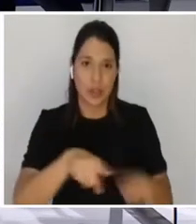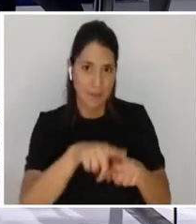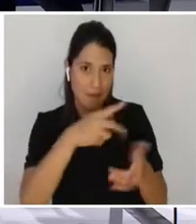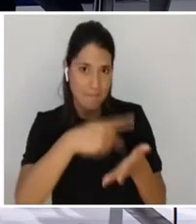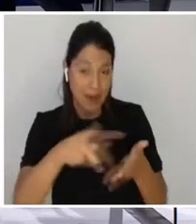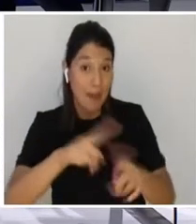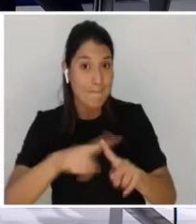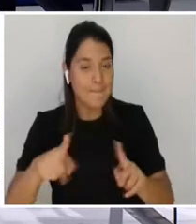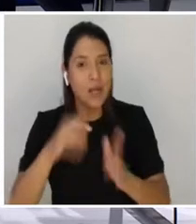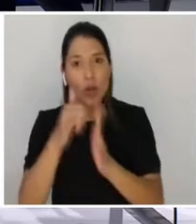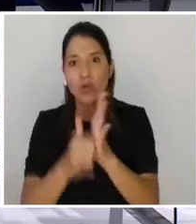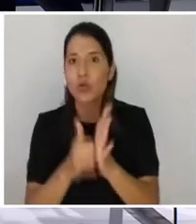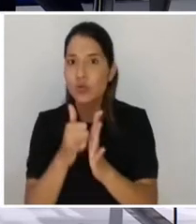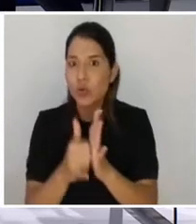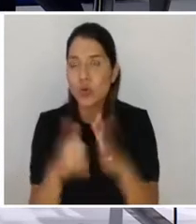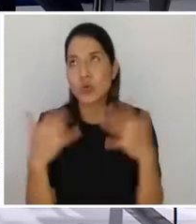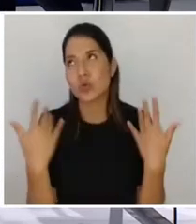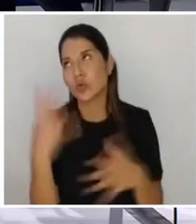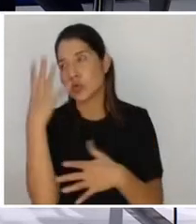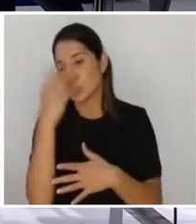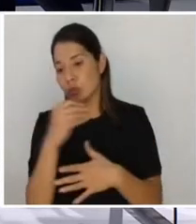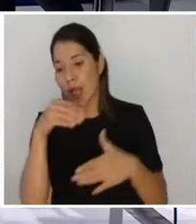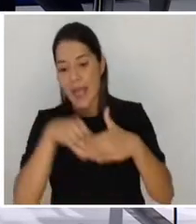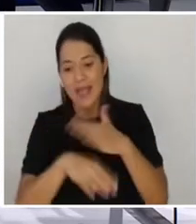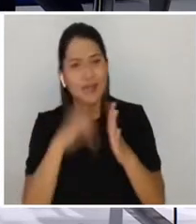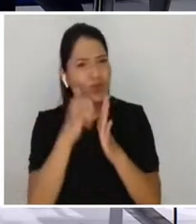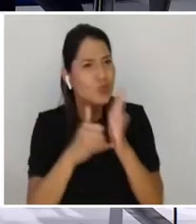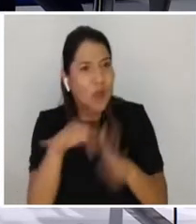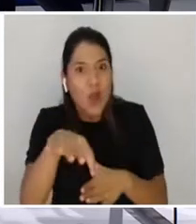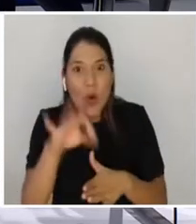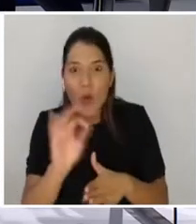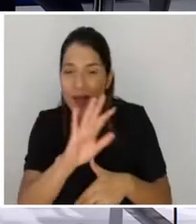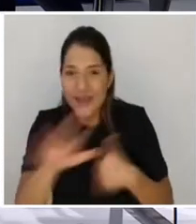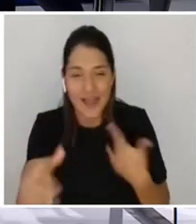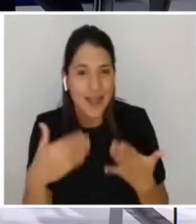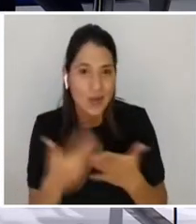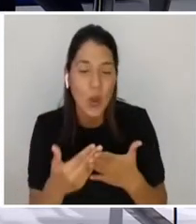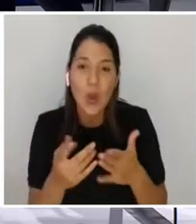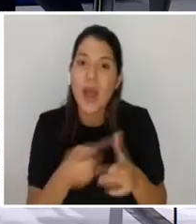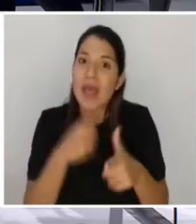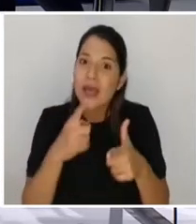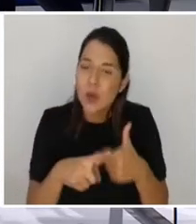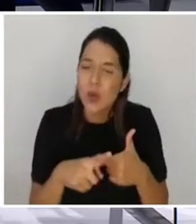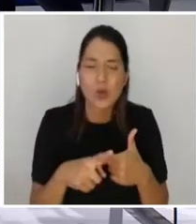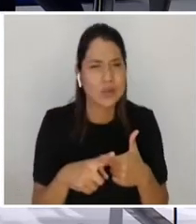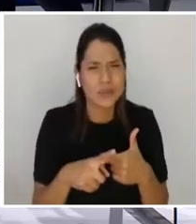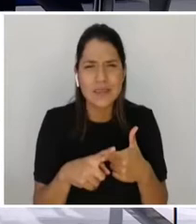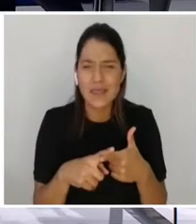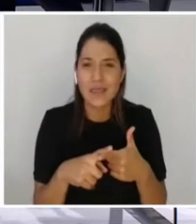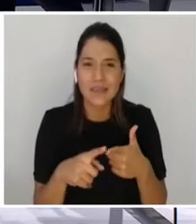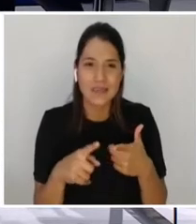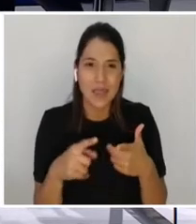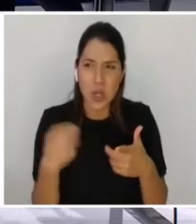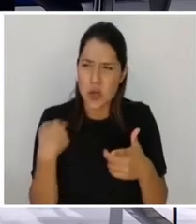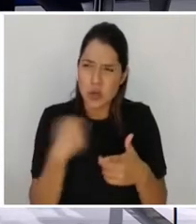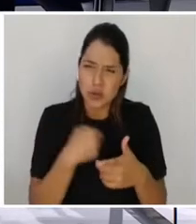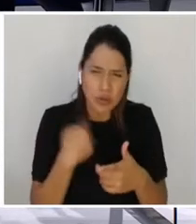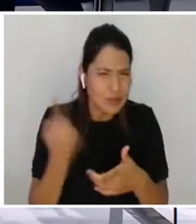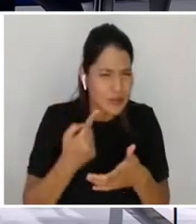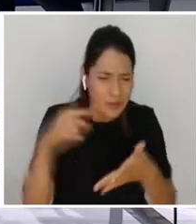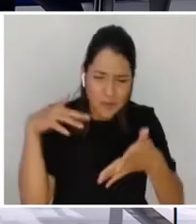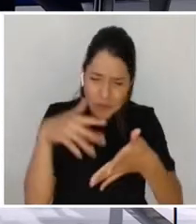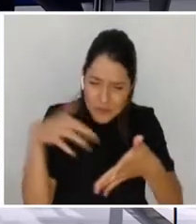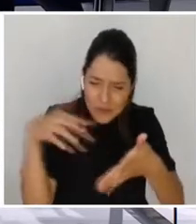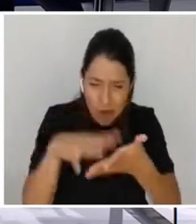qué maravilla, en YouTube todo se encuentra. Entonces, mucho pasa uno en un constante aprendizaje, ¿verdad? Con